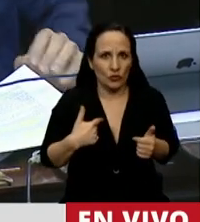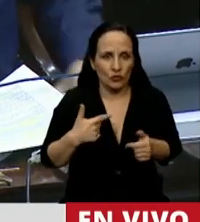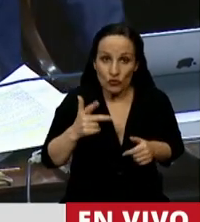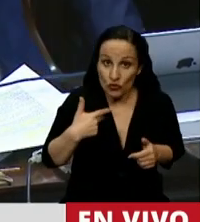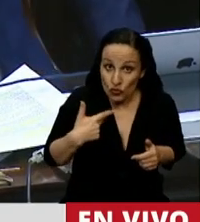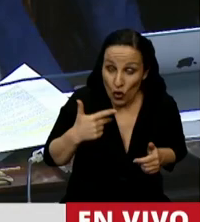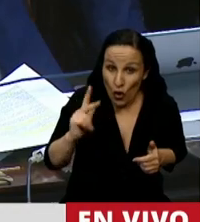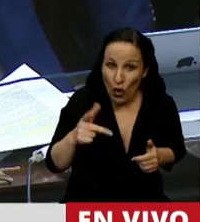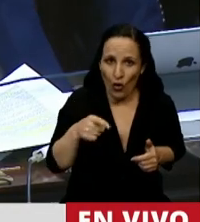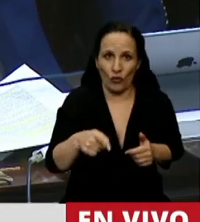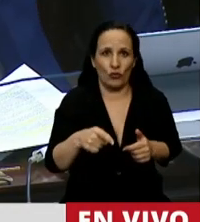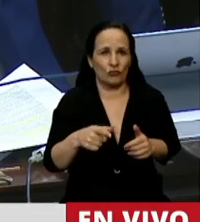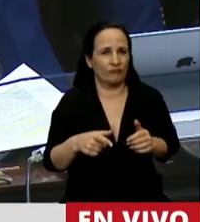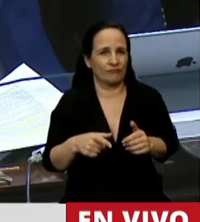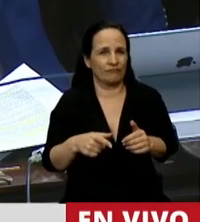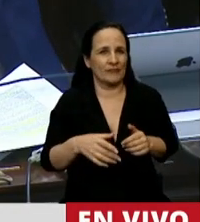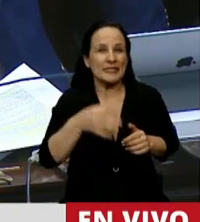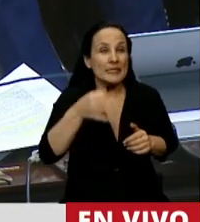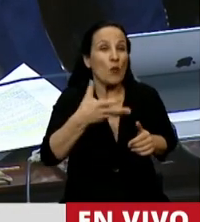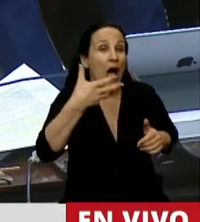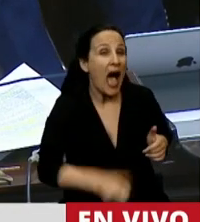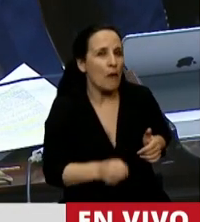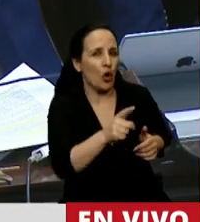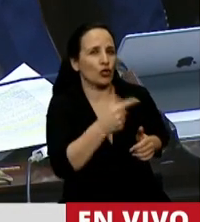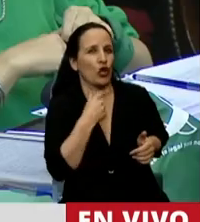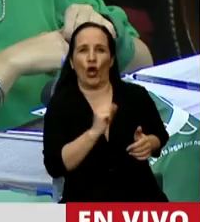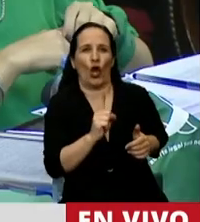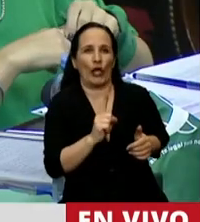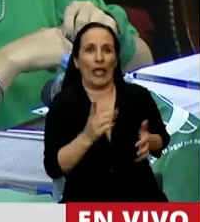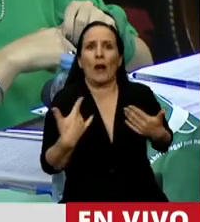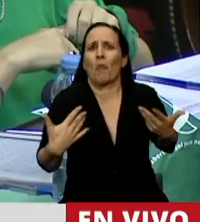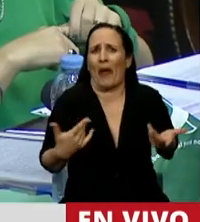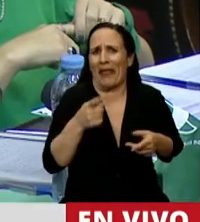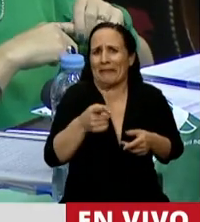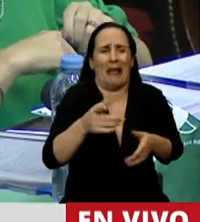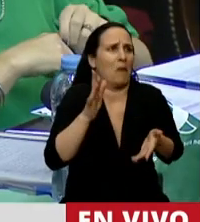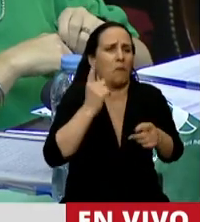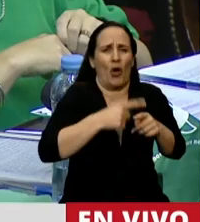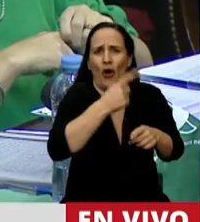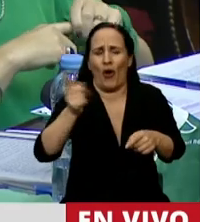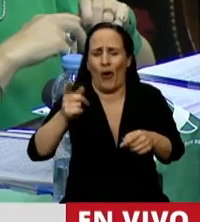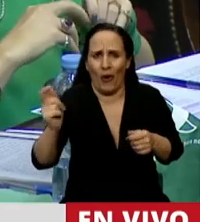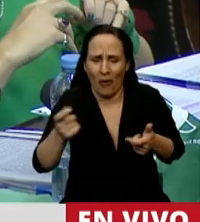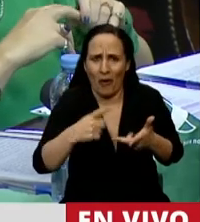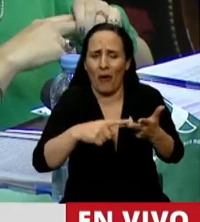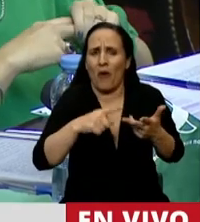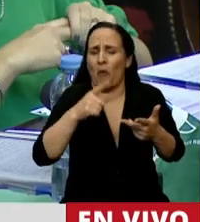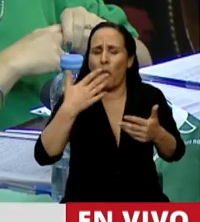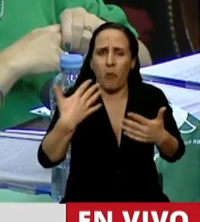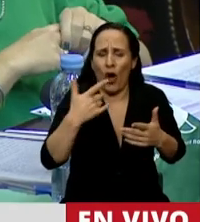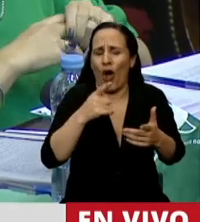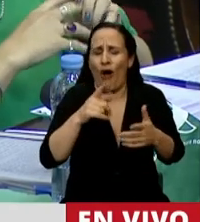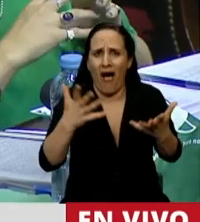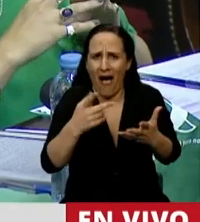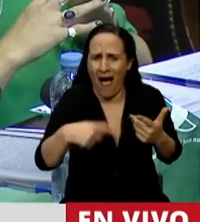sin duda ha sido un aborto no deseado. Puede haber sido por explotación sexual, puede haber sido por trata de personas,